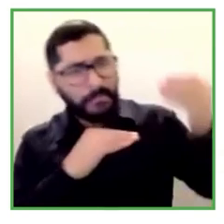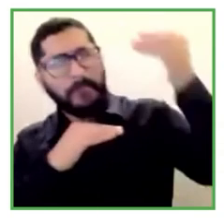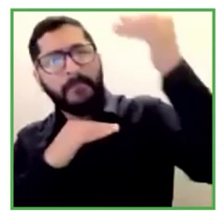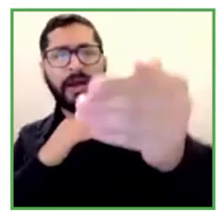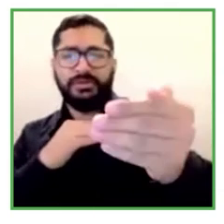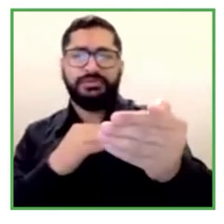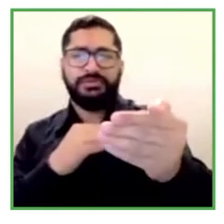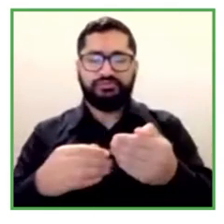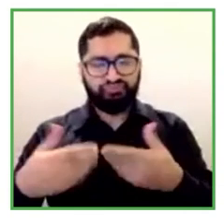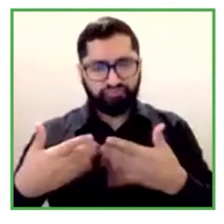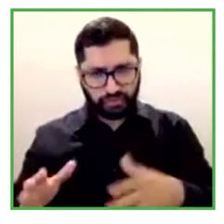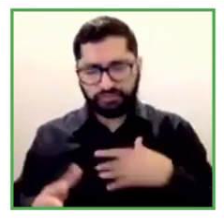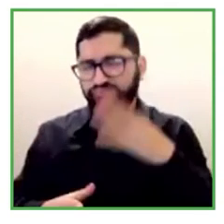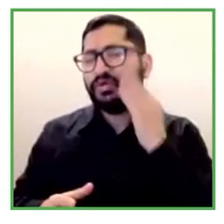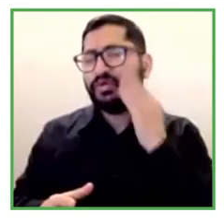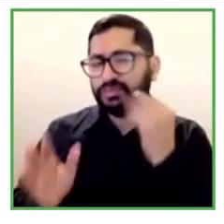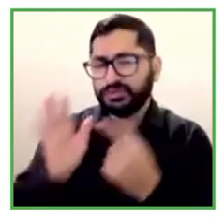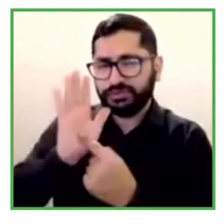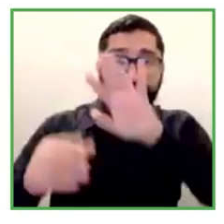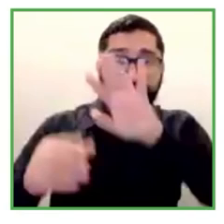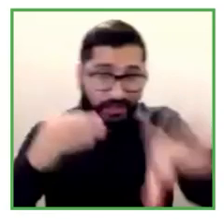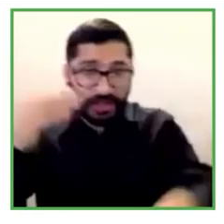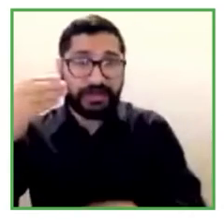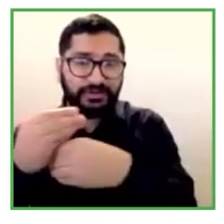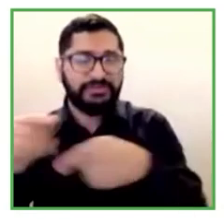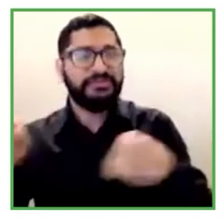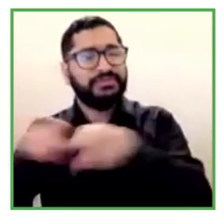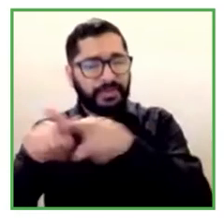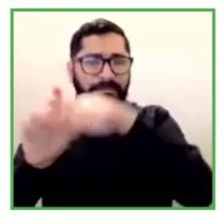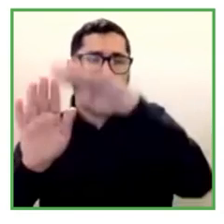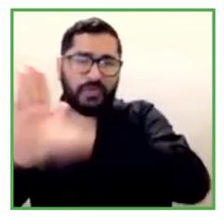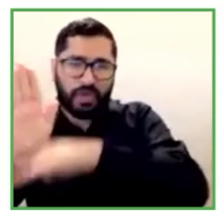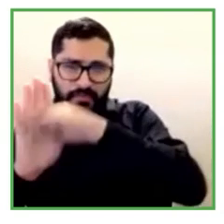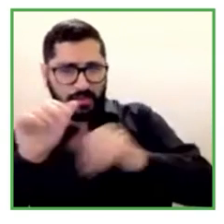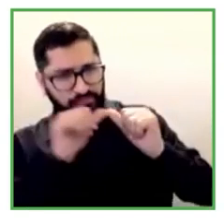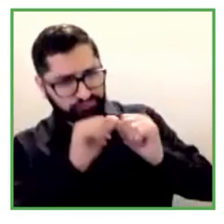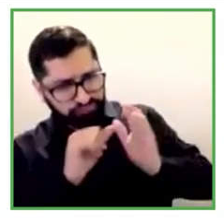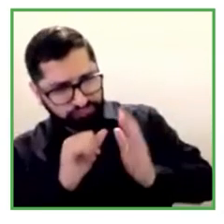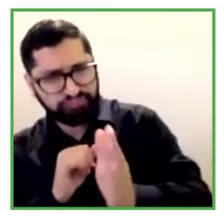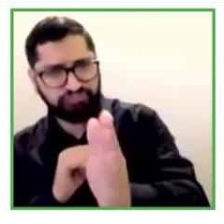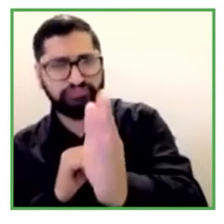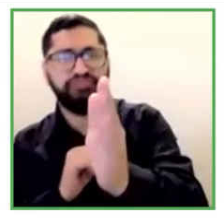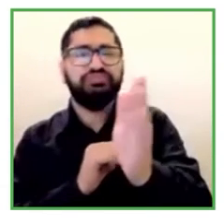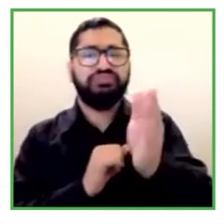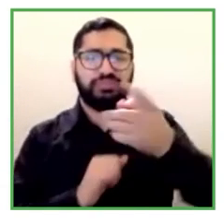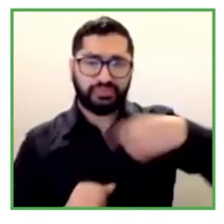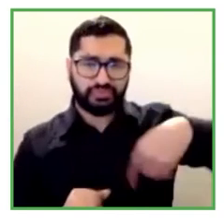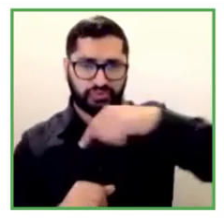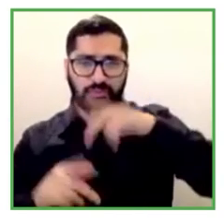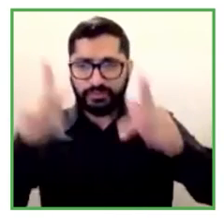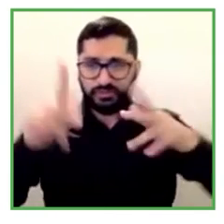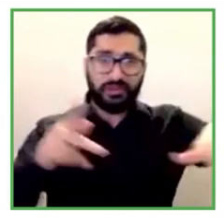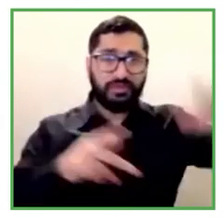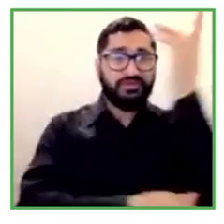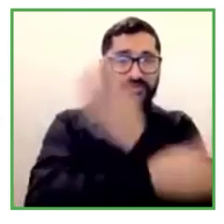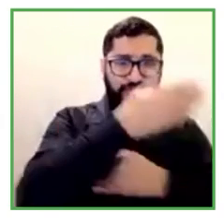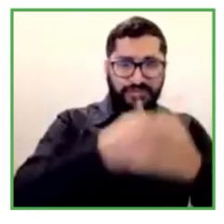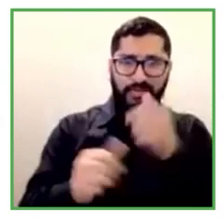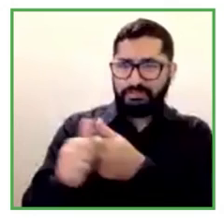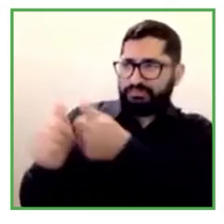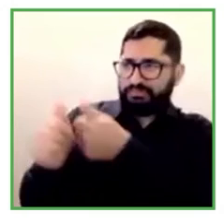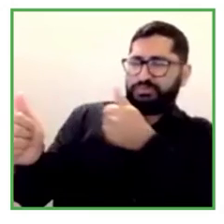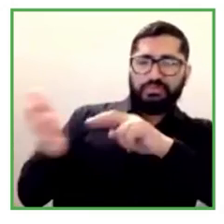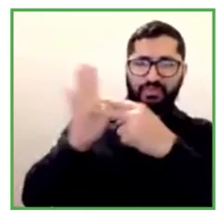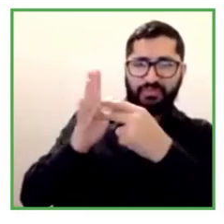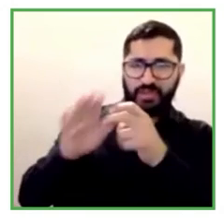programa permanente total para que las personas con discapacidad eviten trasladarse al trabajo, sino que puedan realizarlo desde su hogar. Entonces,